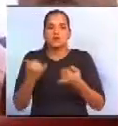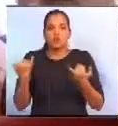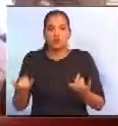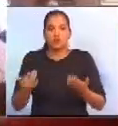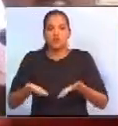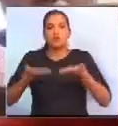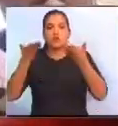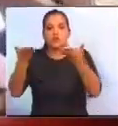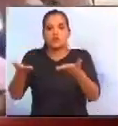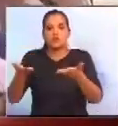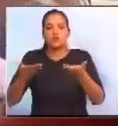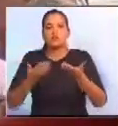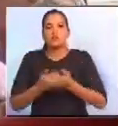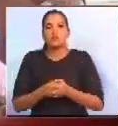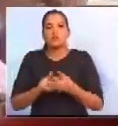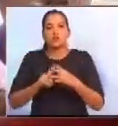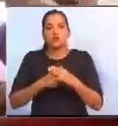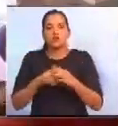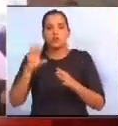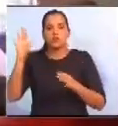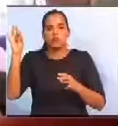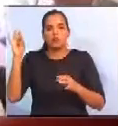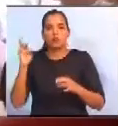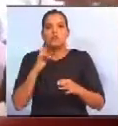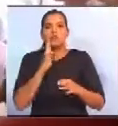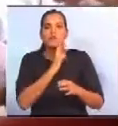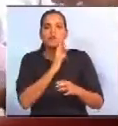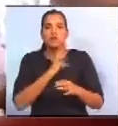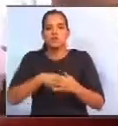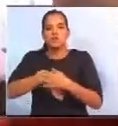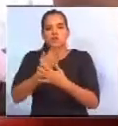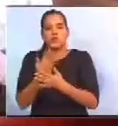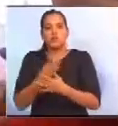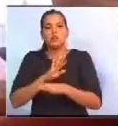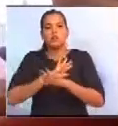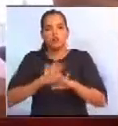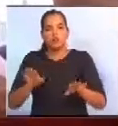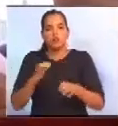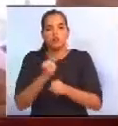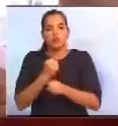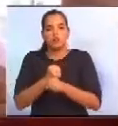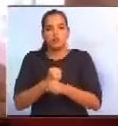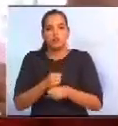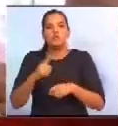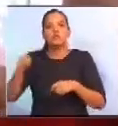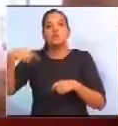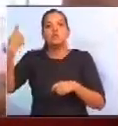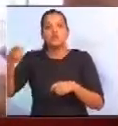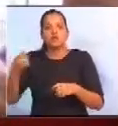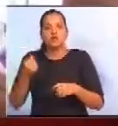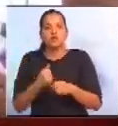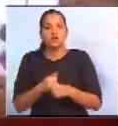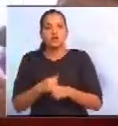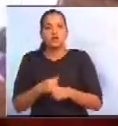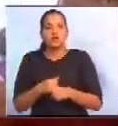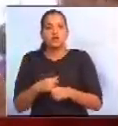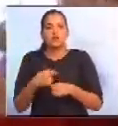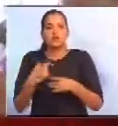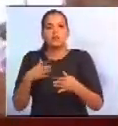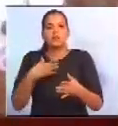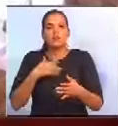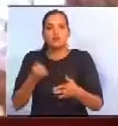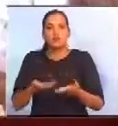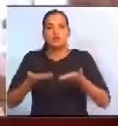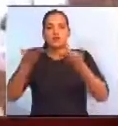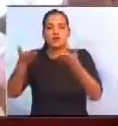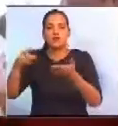originalmente, en el inicio más bien, 8 locales comerciales que ya están funcionando. Los demás que estamos aquí justamente en este día